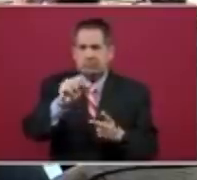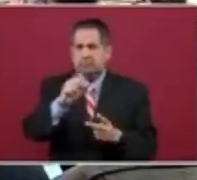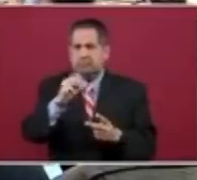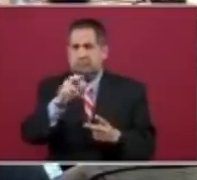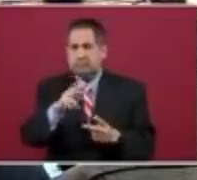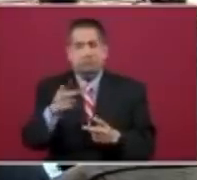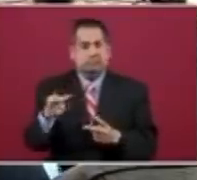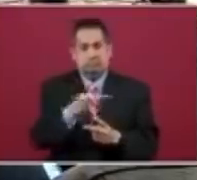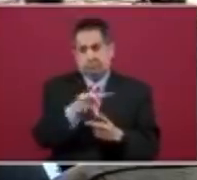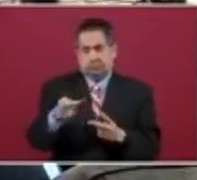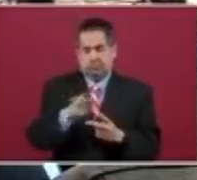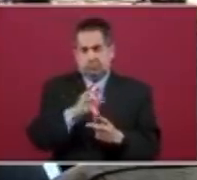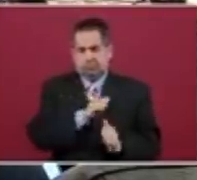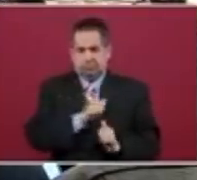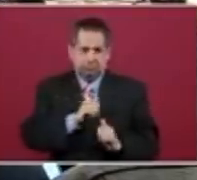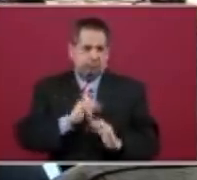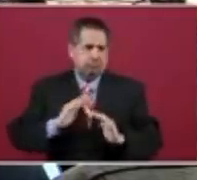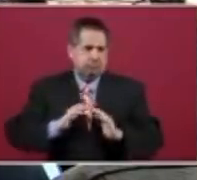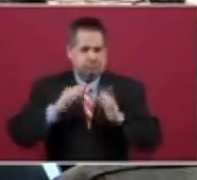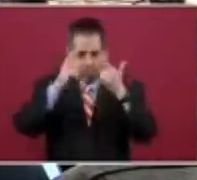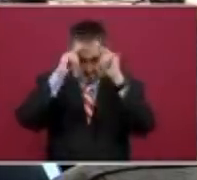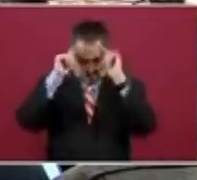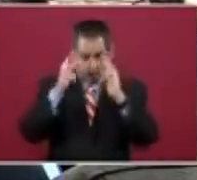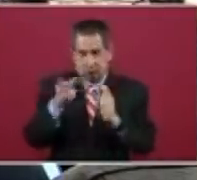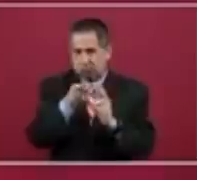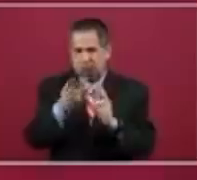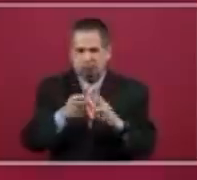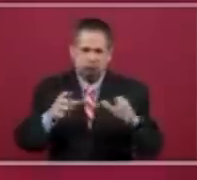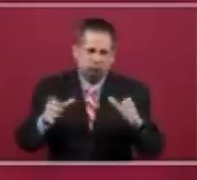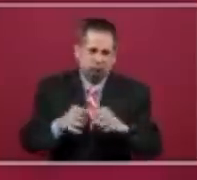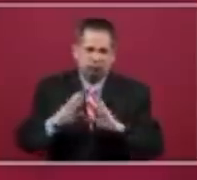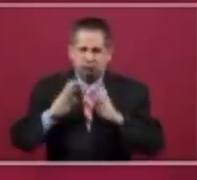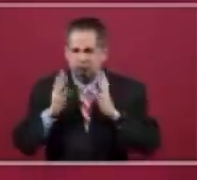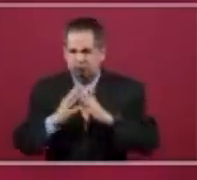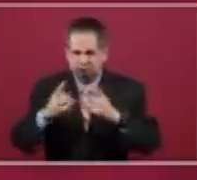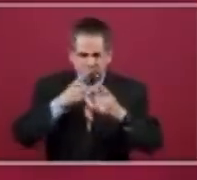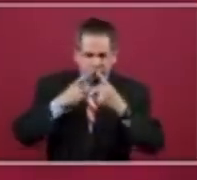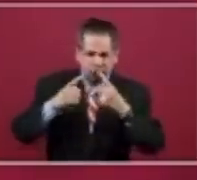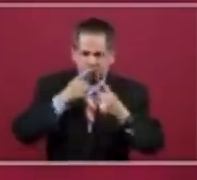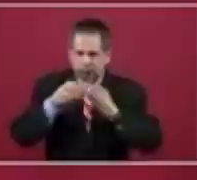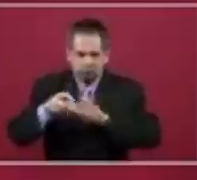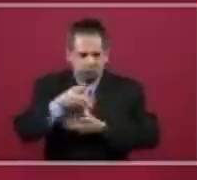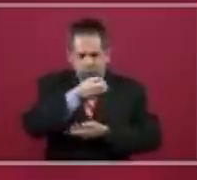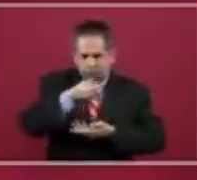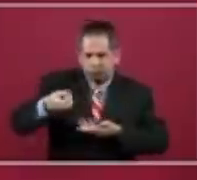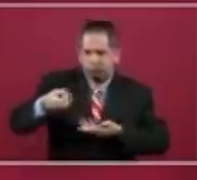sea, se trabajó de manera conjunta, organizada,